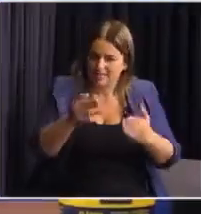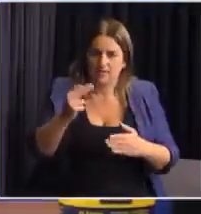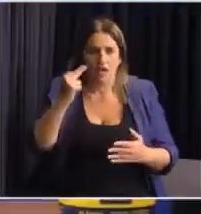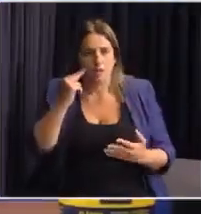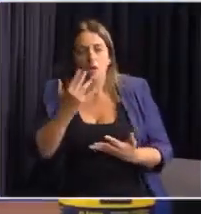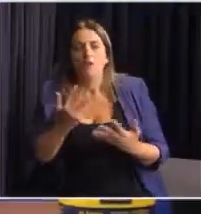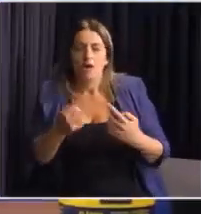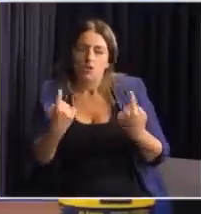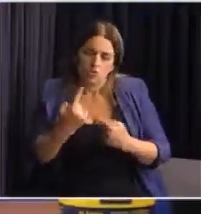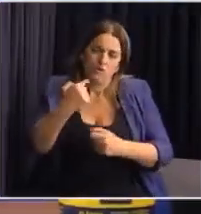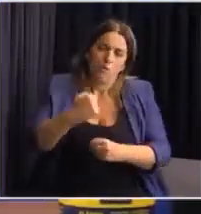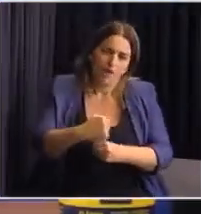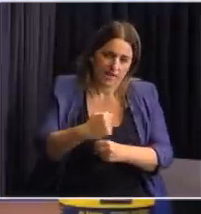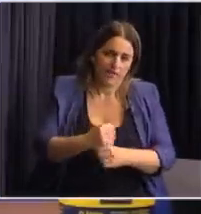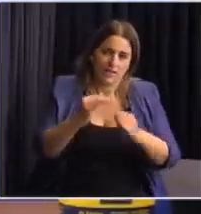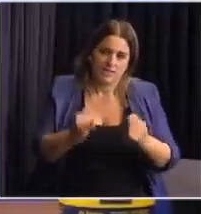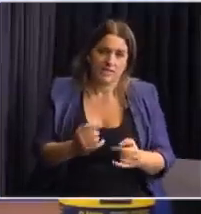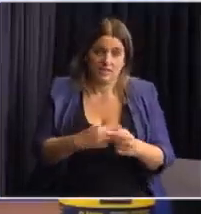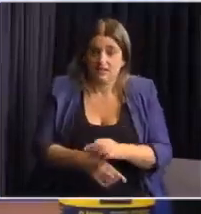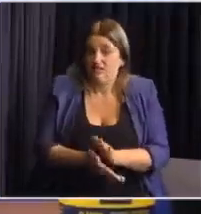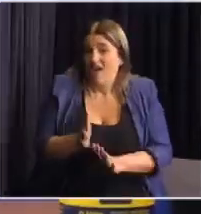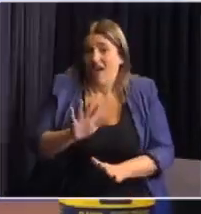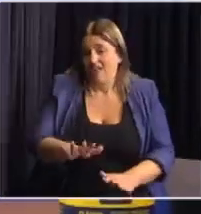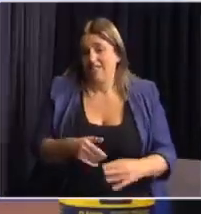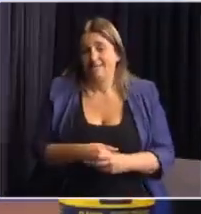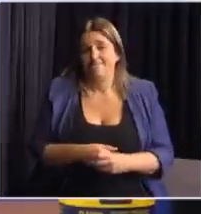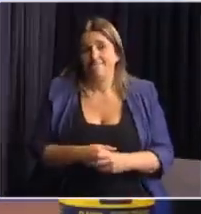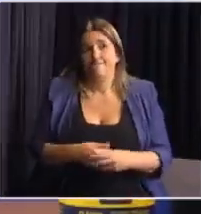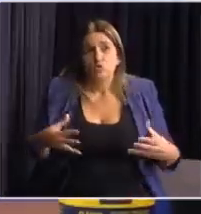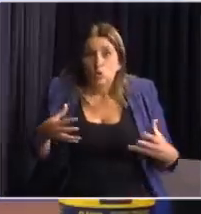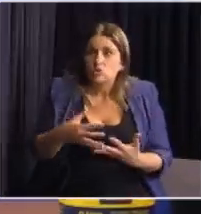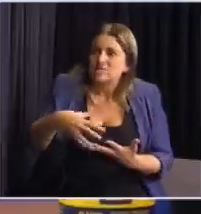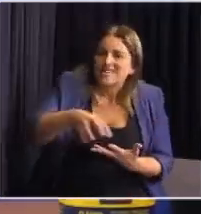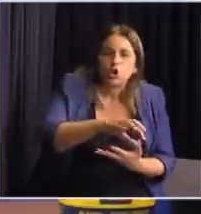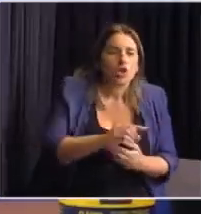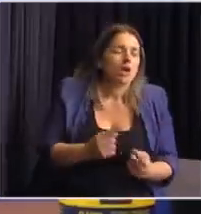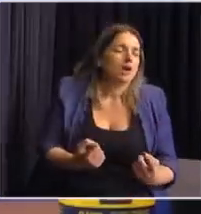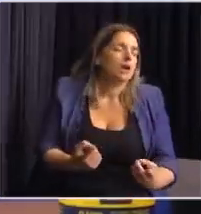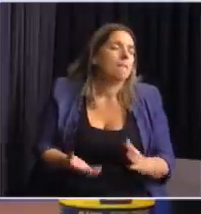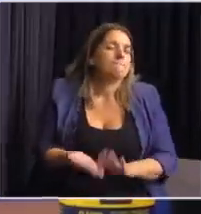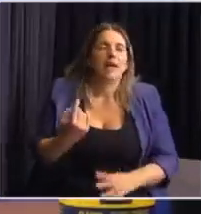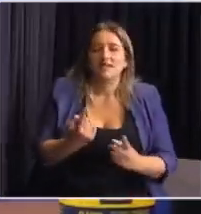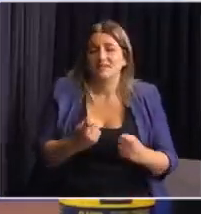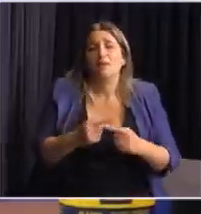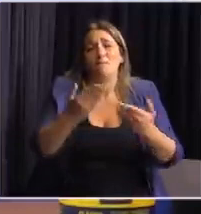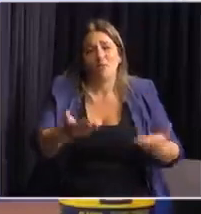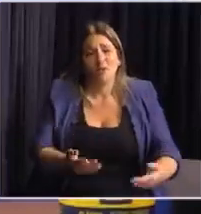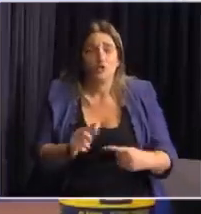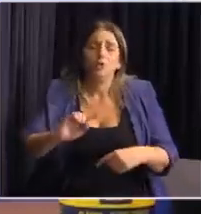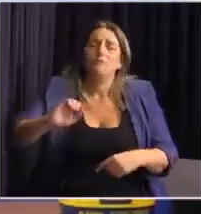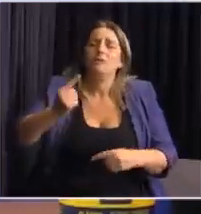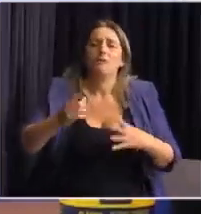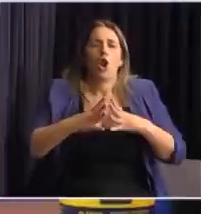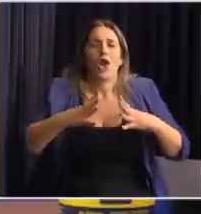nosotros tenemos que trabajar, y va en esa línea, ¿verdad? Los sectores más vulnerables, por eso en esta medida nosotros priorizamos las